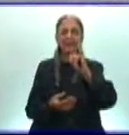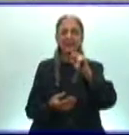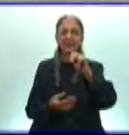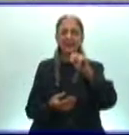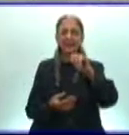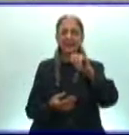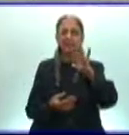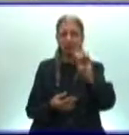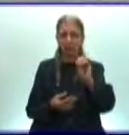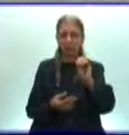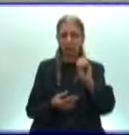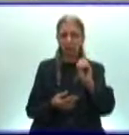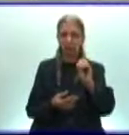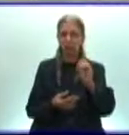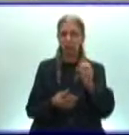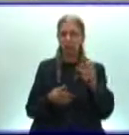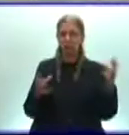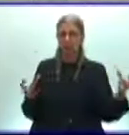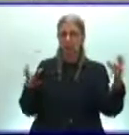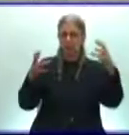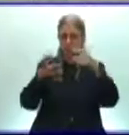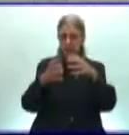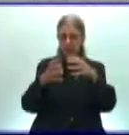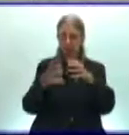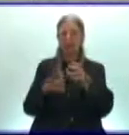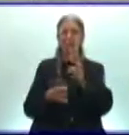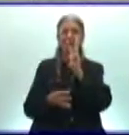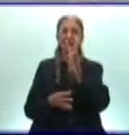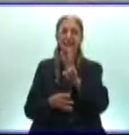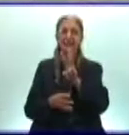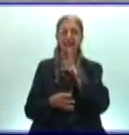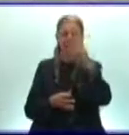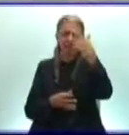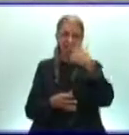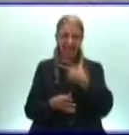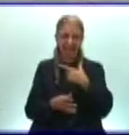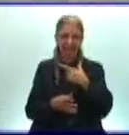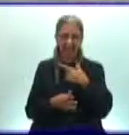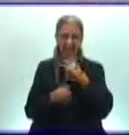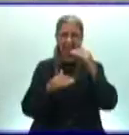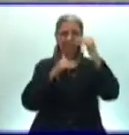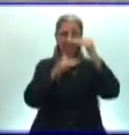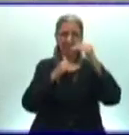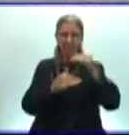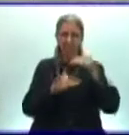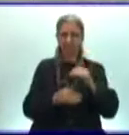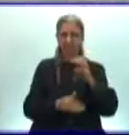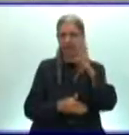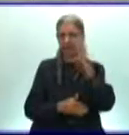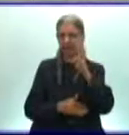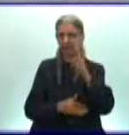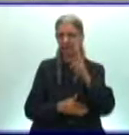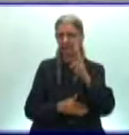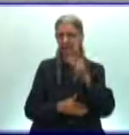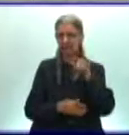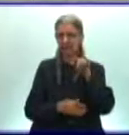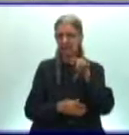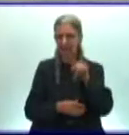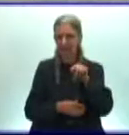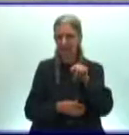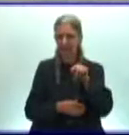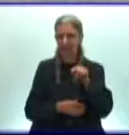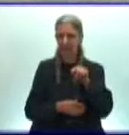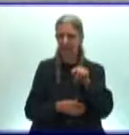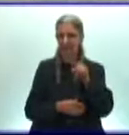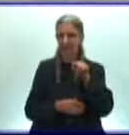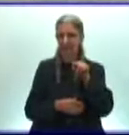3, periodo, grupo 3A, periodo 3. Esa es la ubicación del elemento y ahí les